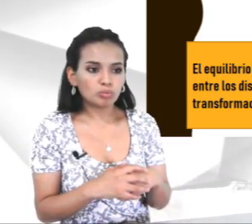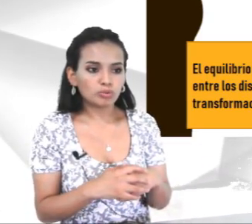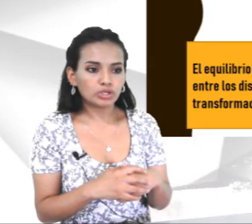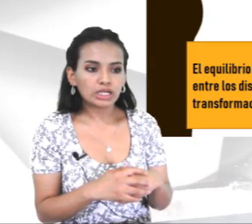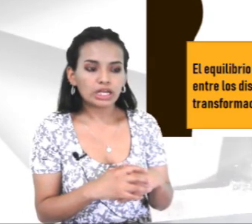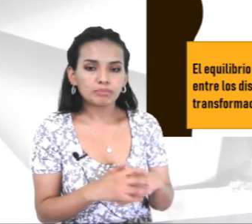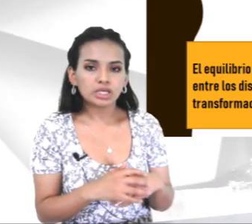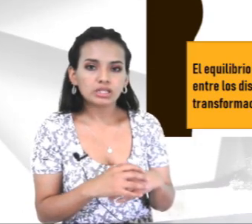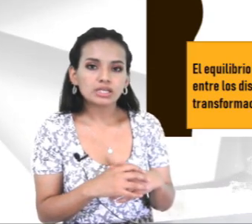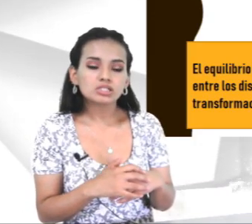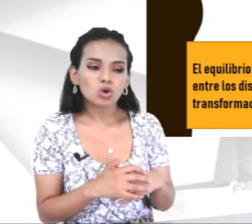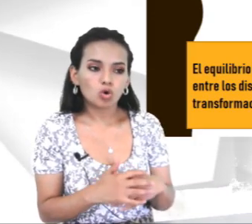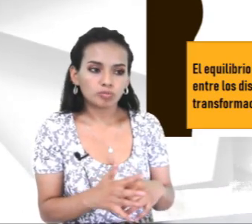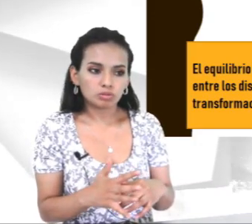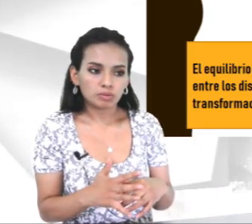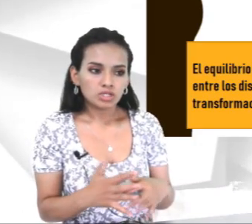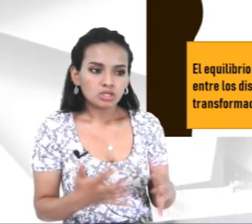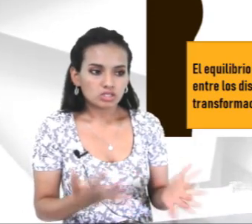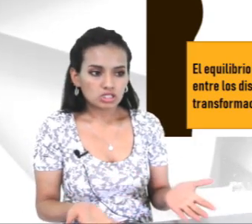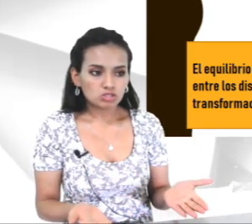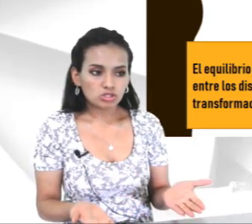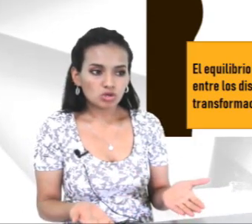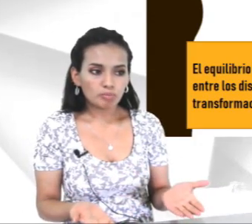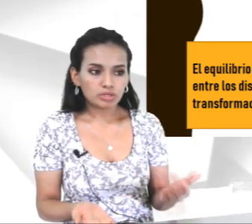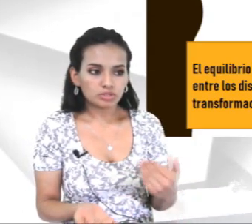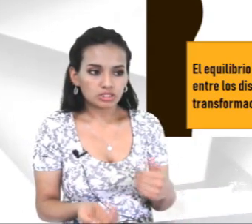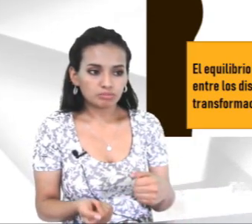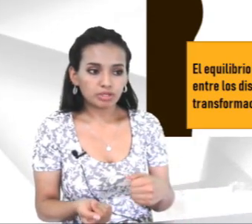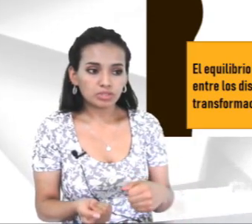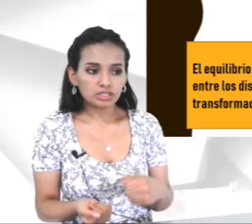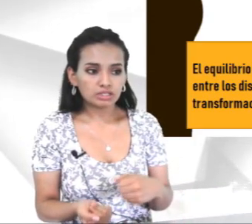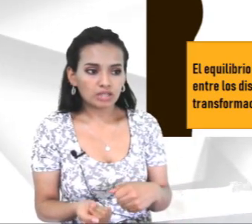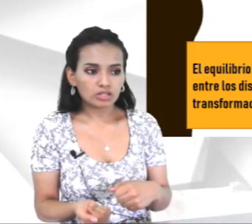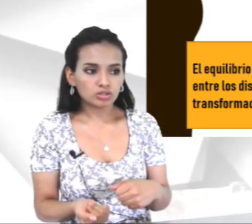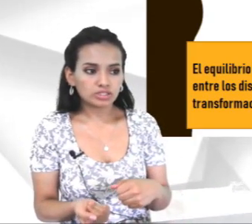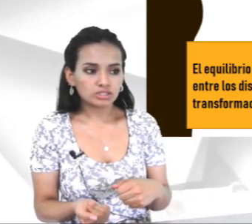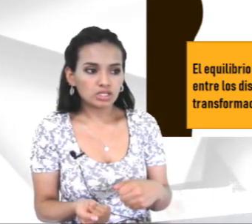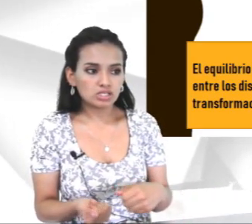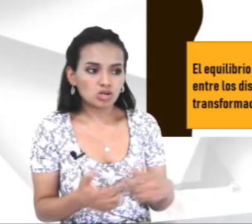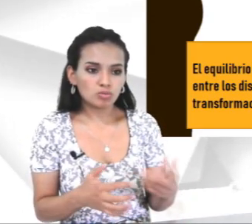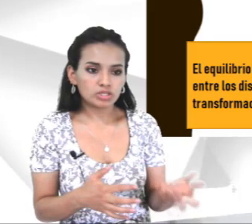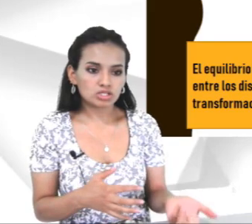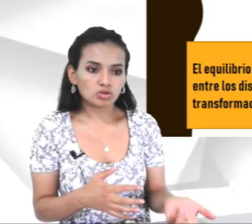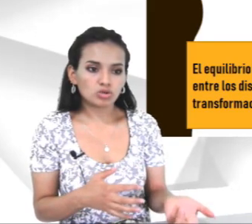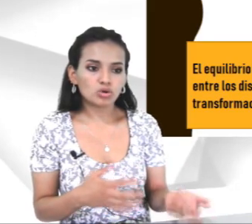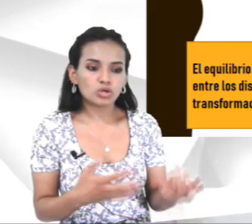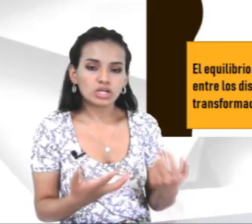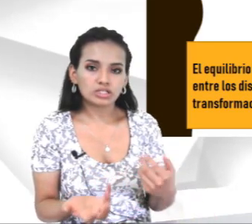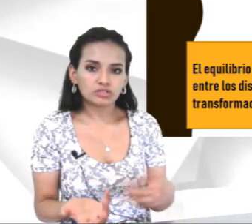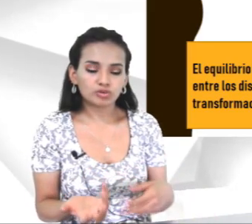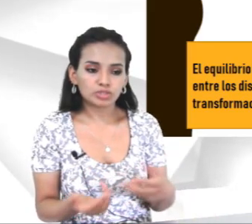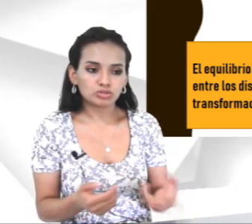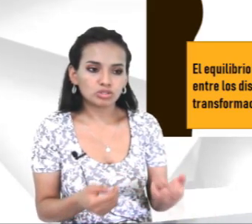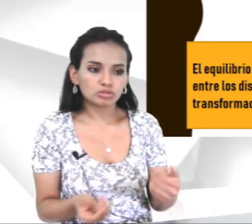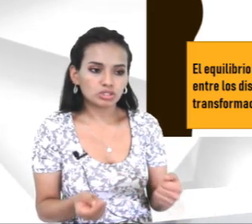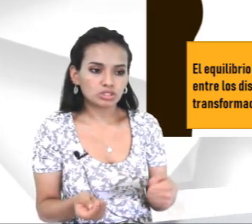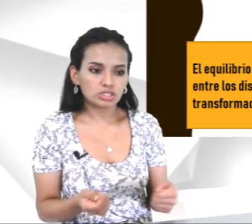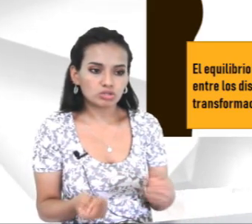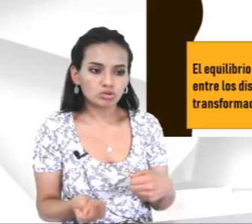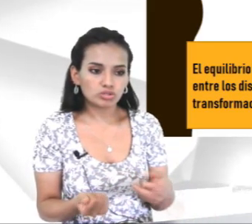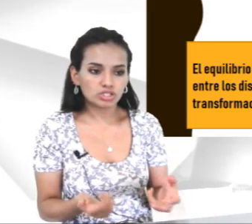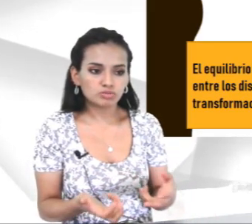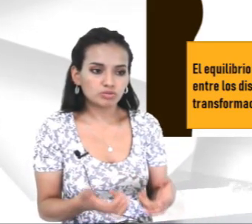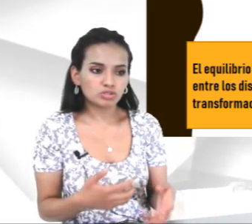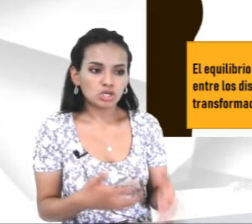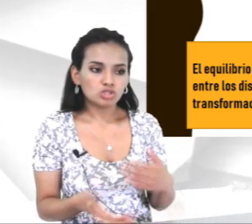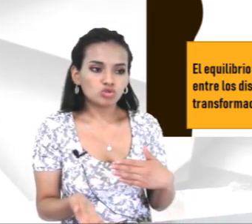que componen el ambiente es óptima esta situación pero permite que tanto la existencia como el desarrollo y la transformación de